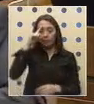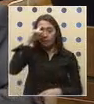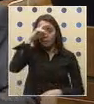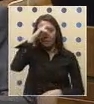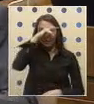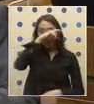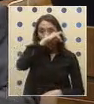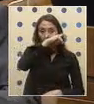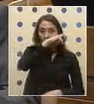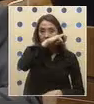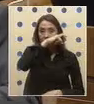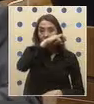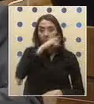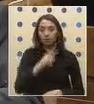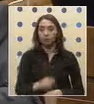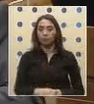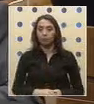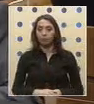es hoy día